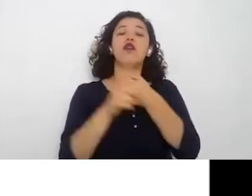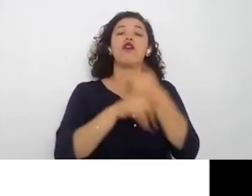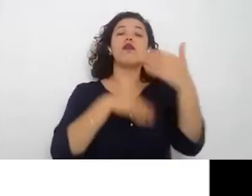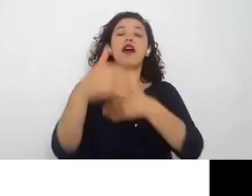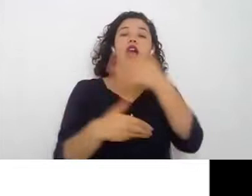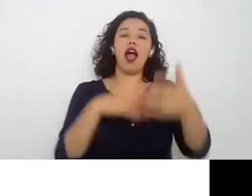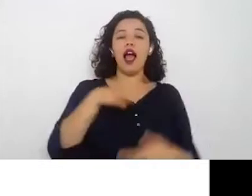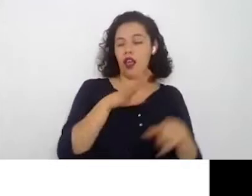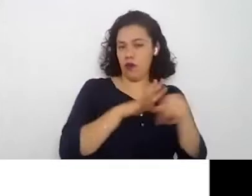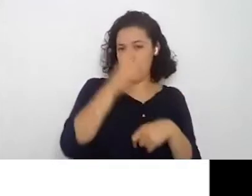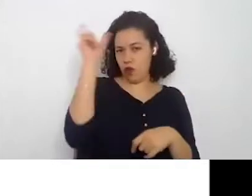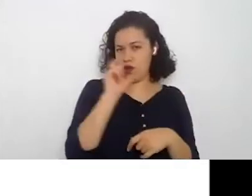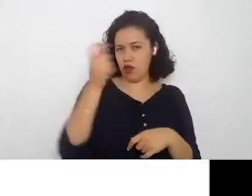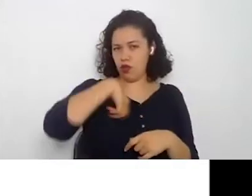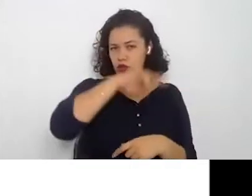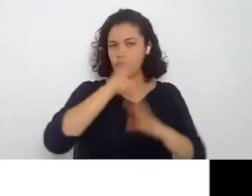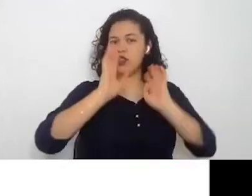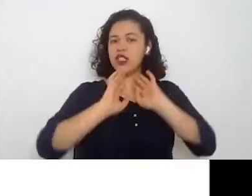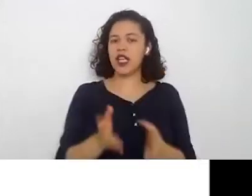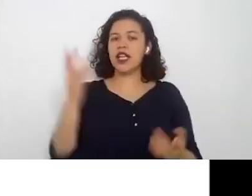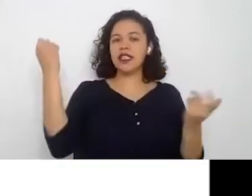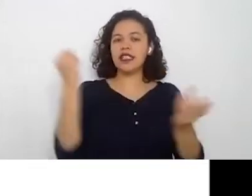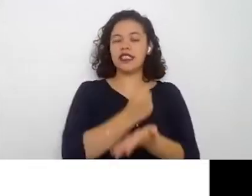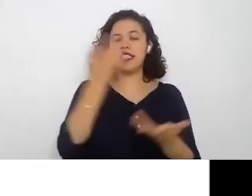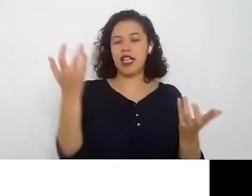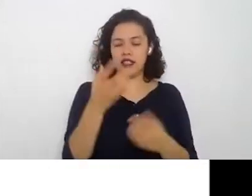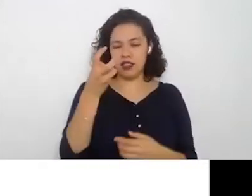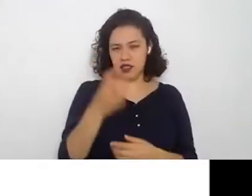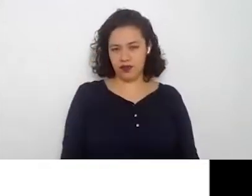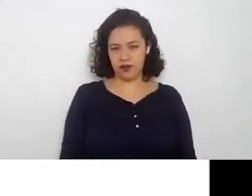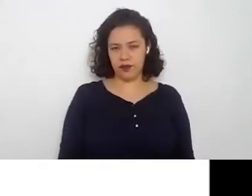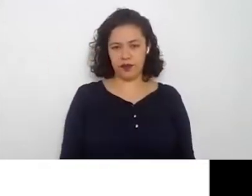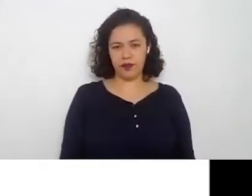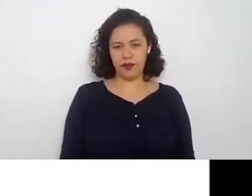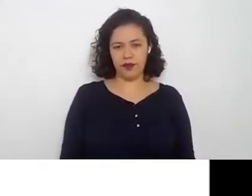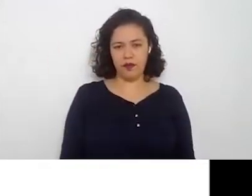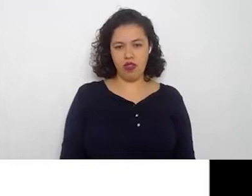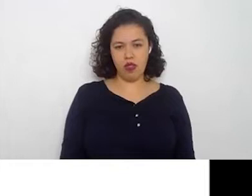cuando caemos en un incumplimiento de ellos. Ok, otra de las